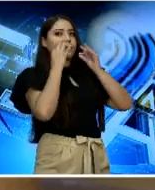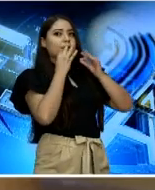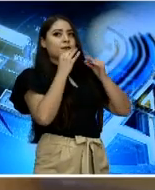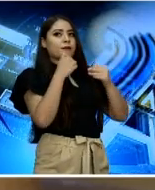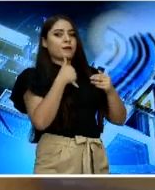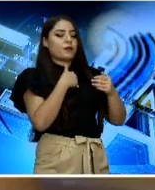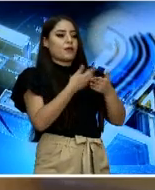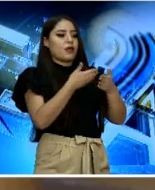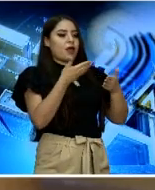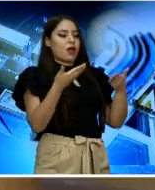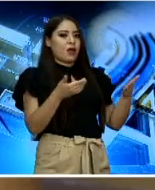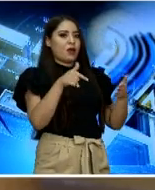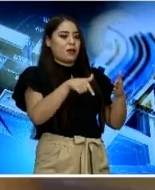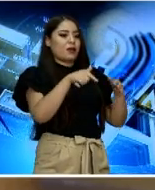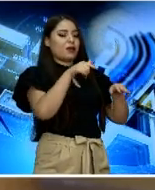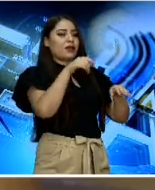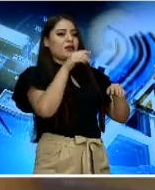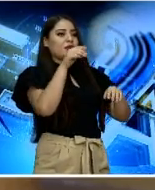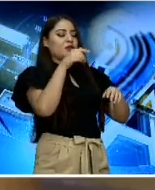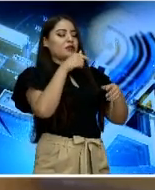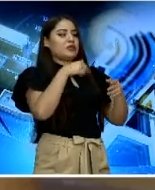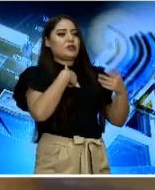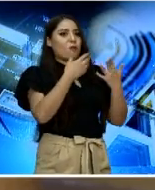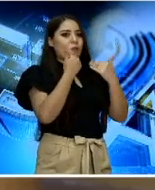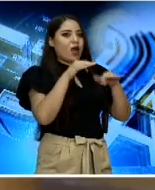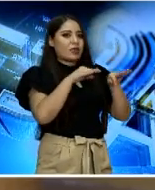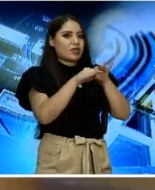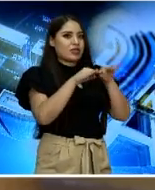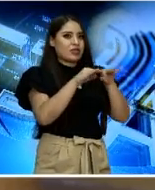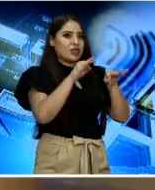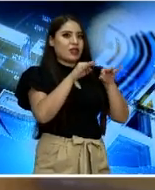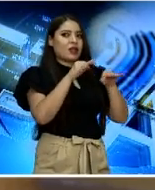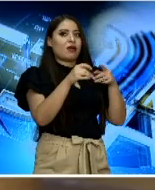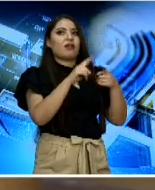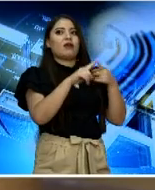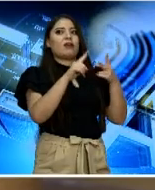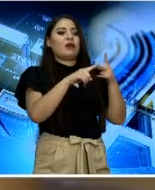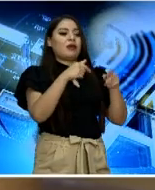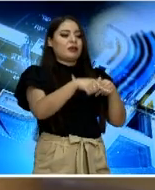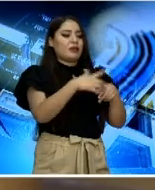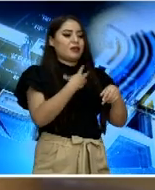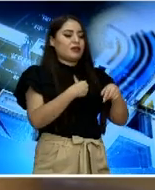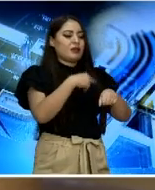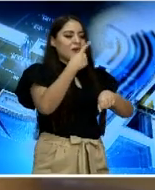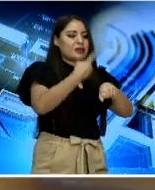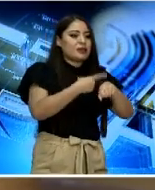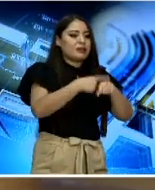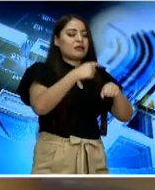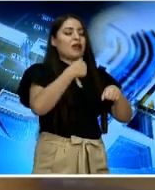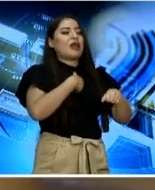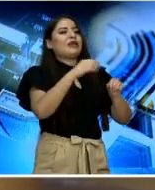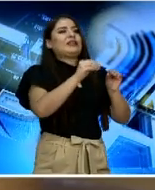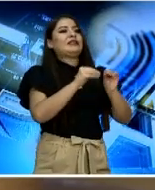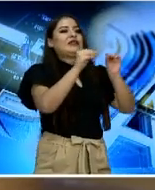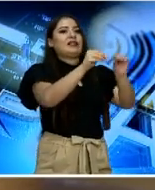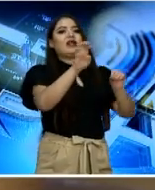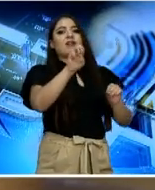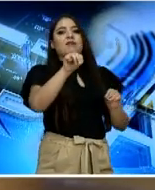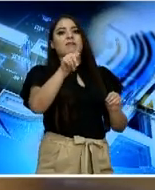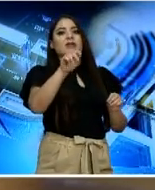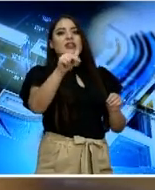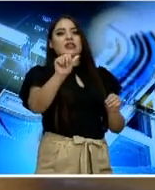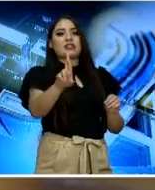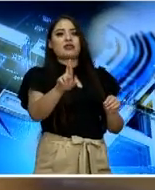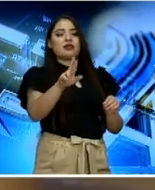se me puso malo y tuve que empeñar mi celular para las medicinas y para tratarlo. Yo le mandé un mensaje